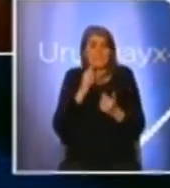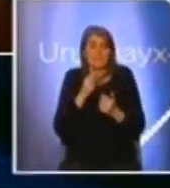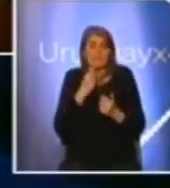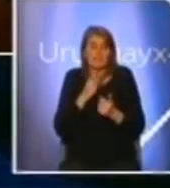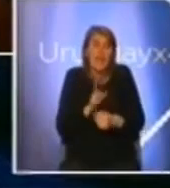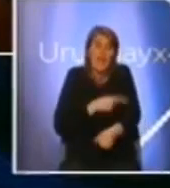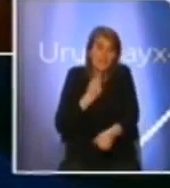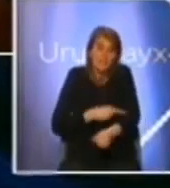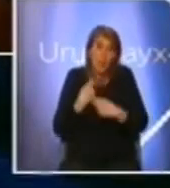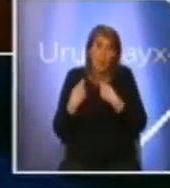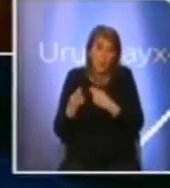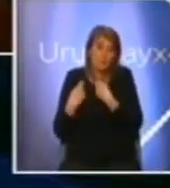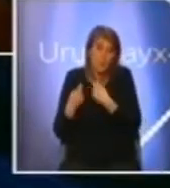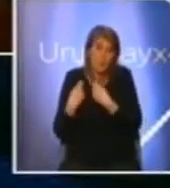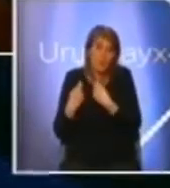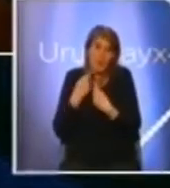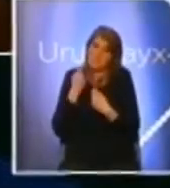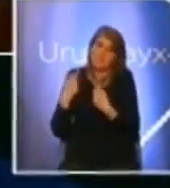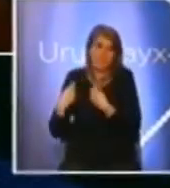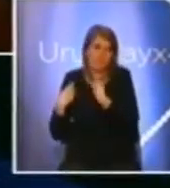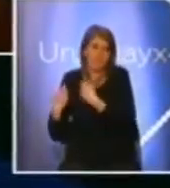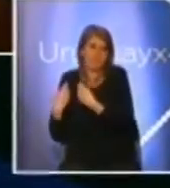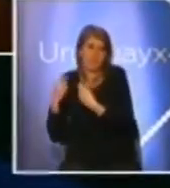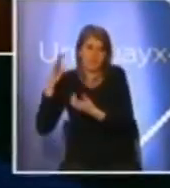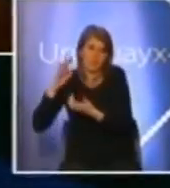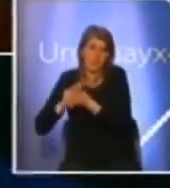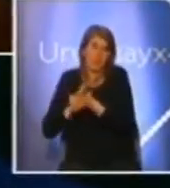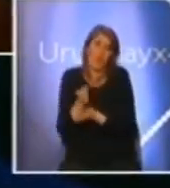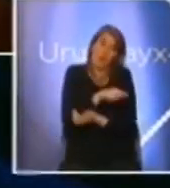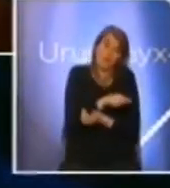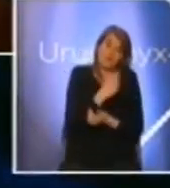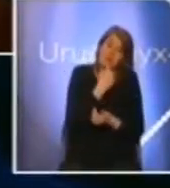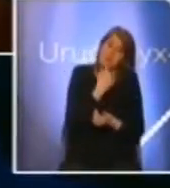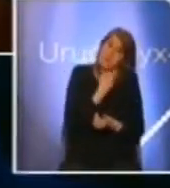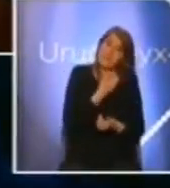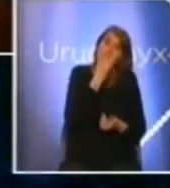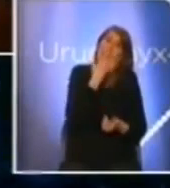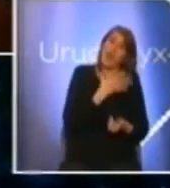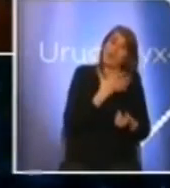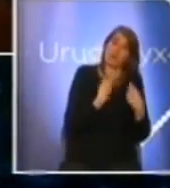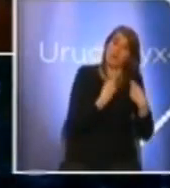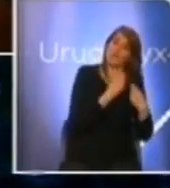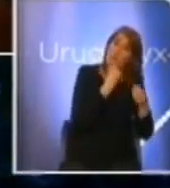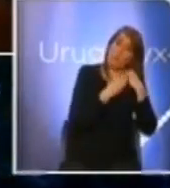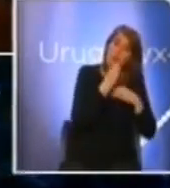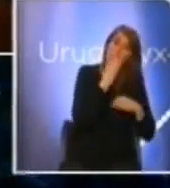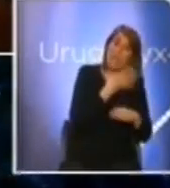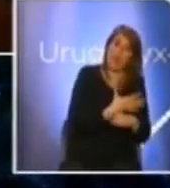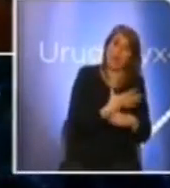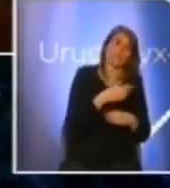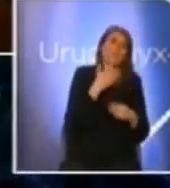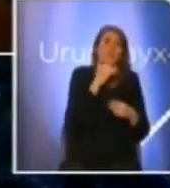hábitos de consumo van empeorando, pero hay otros que dicen que los hábitos de consumo van mejorando. Por ejemplo, la economía